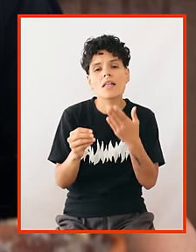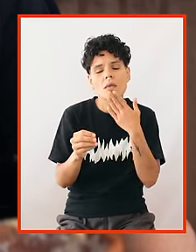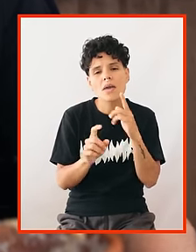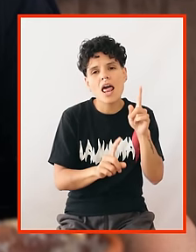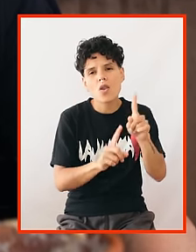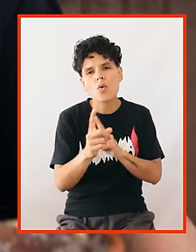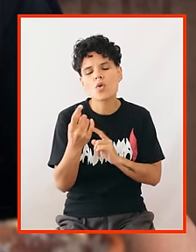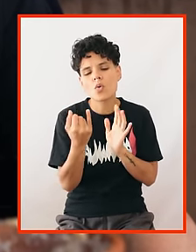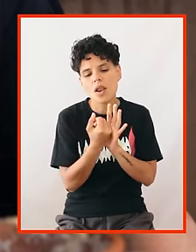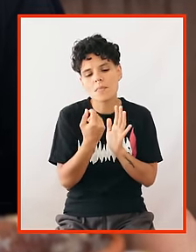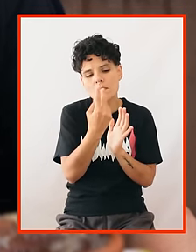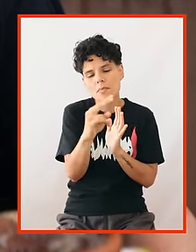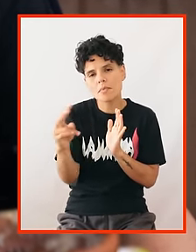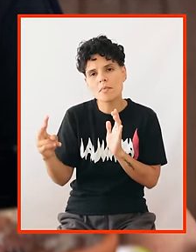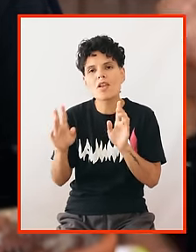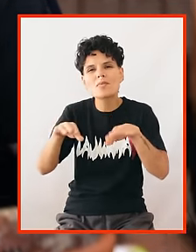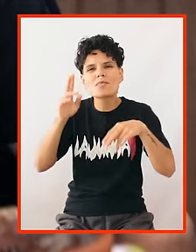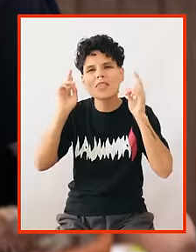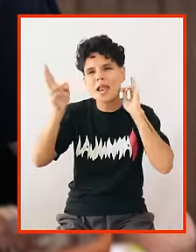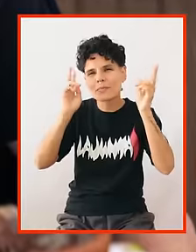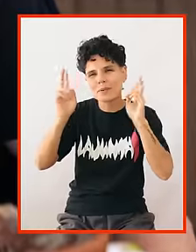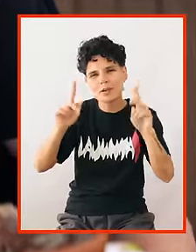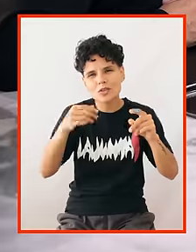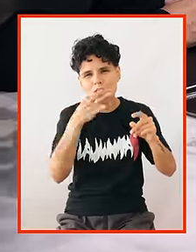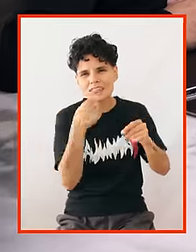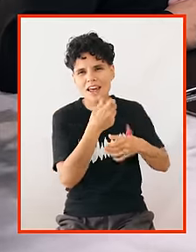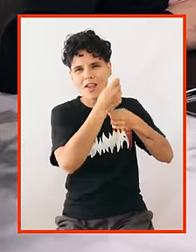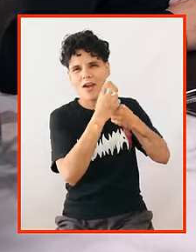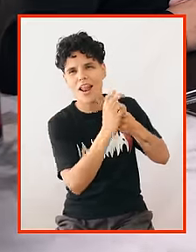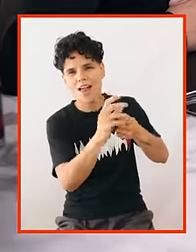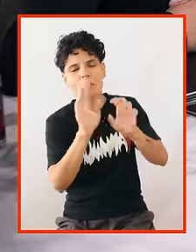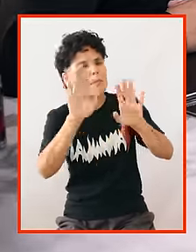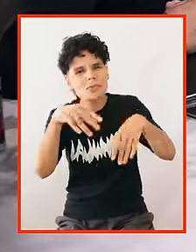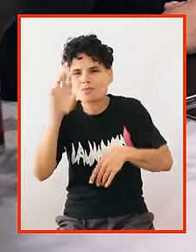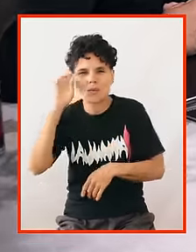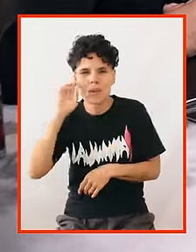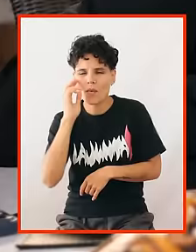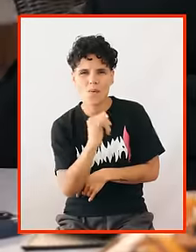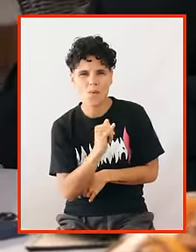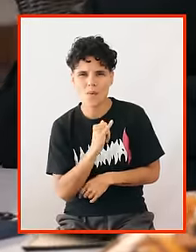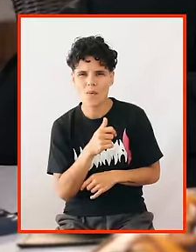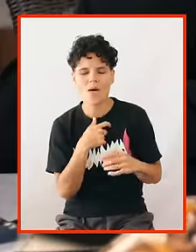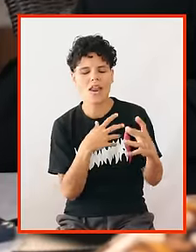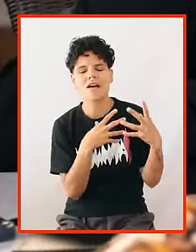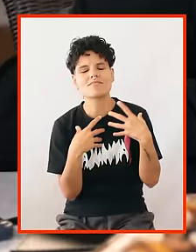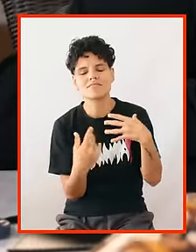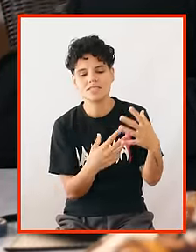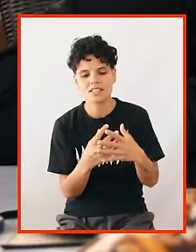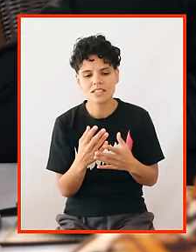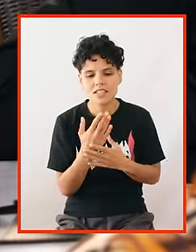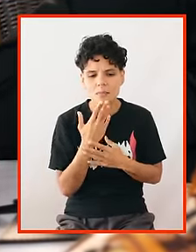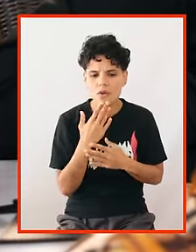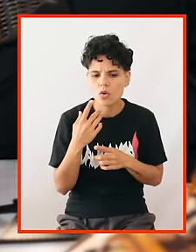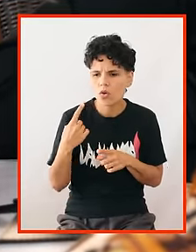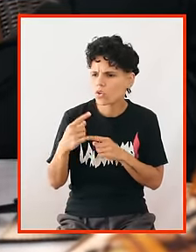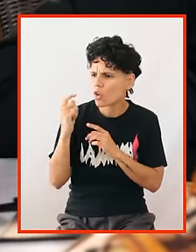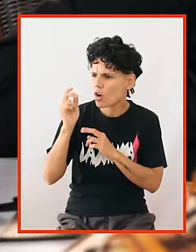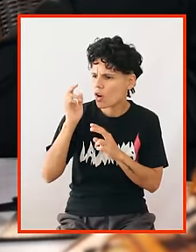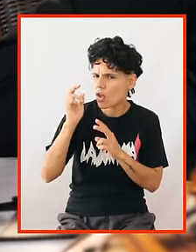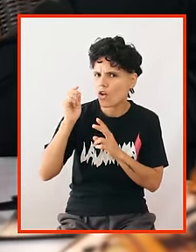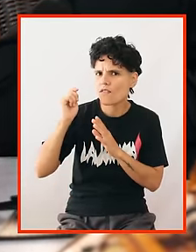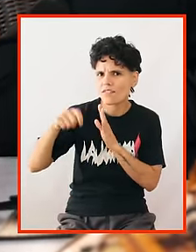autobiográficas. A propósito de lo de la micro delante y estar colgado ahí como exactamente los mismos recuerdos de... Ahí en el video metieron todos los instrumentos en una